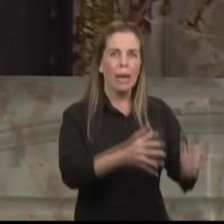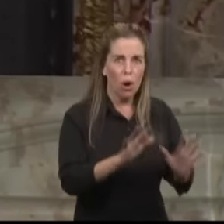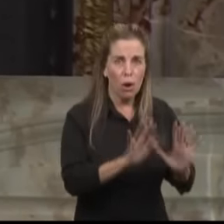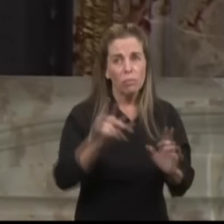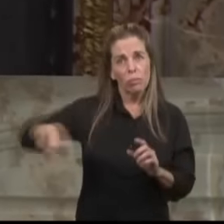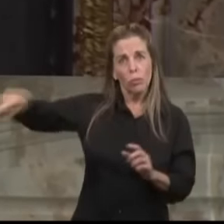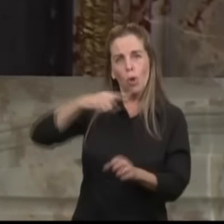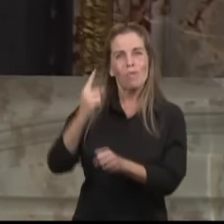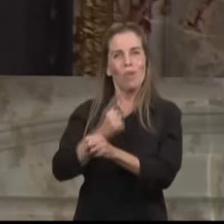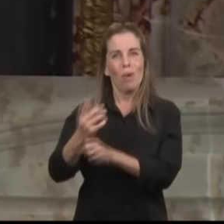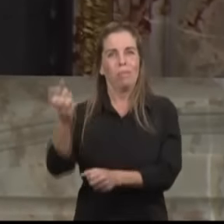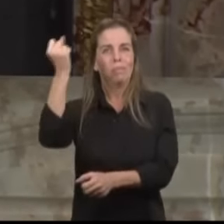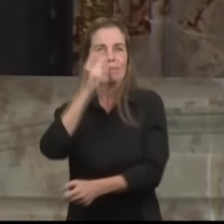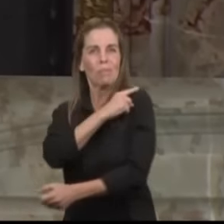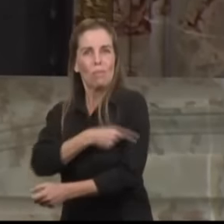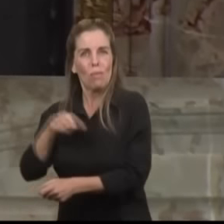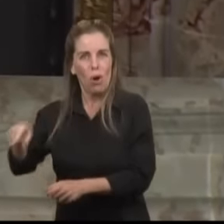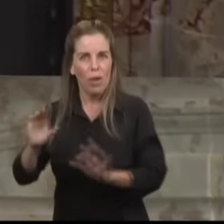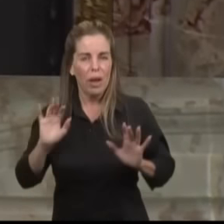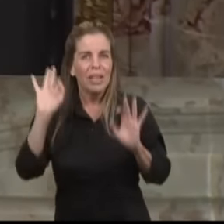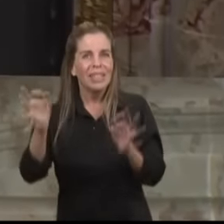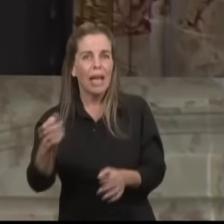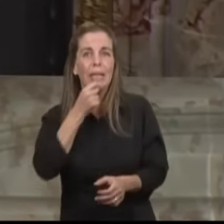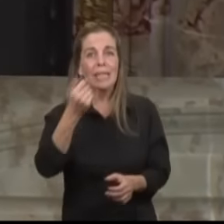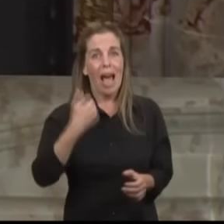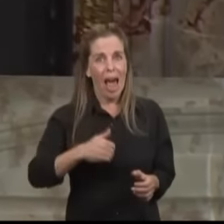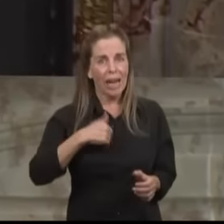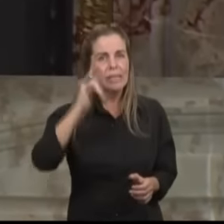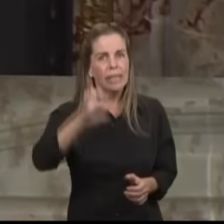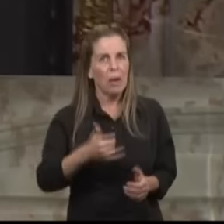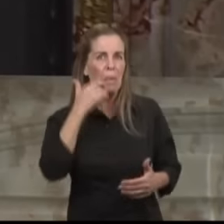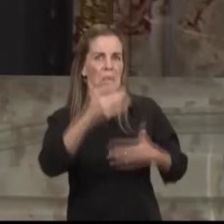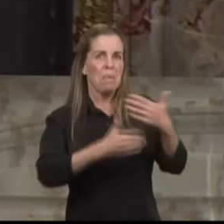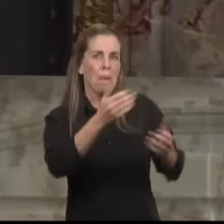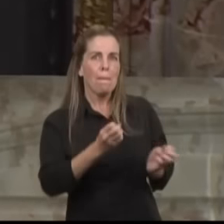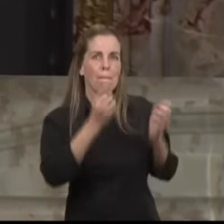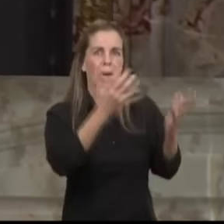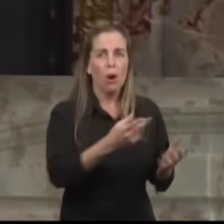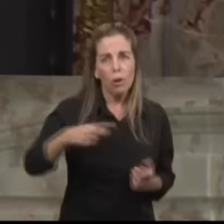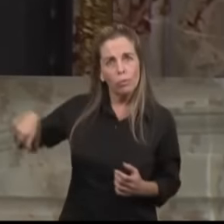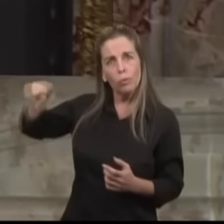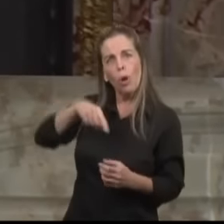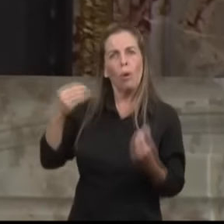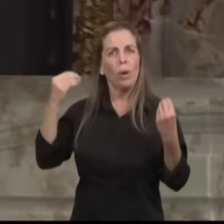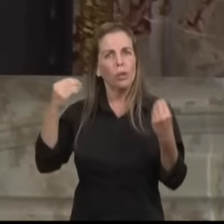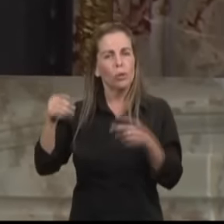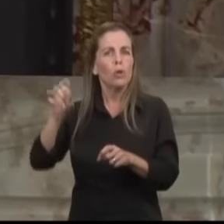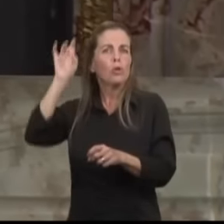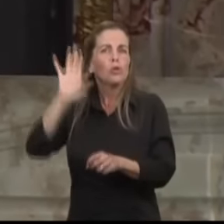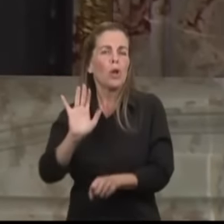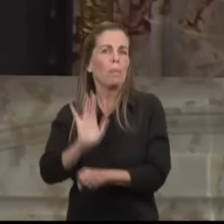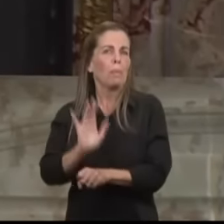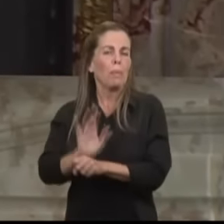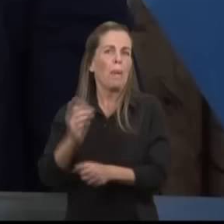y sus privilegios. Saben que cuando la Argentina despegue definitivamente, ellos se convertirán en nada más que un mal recuerdo